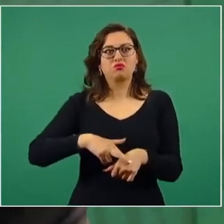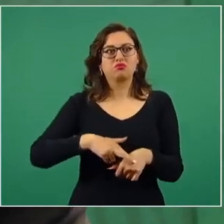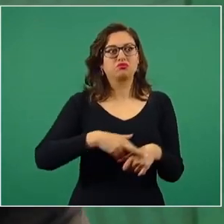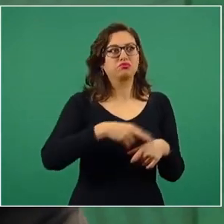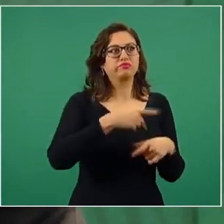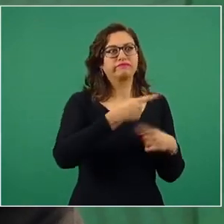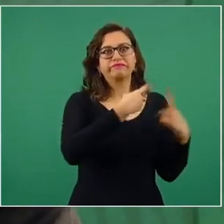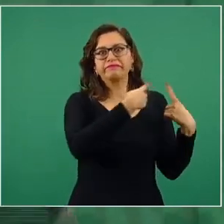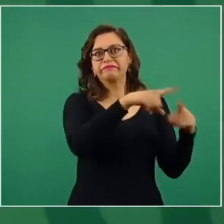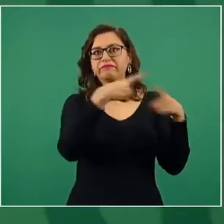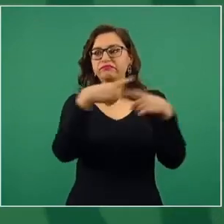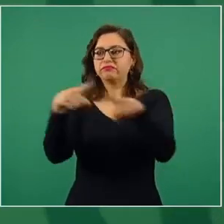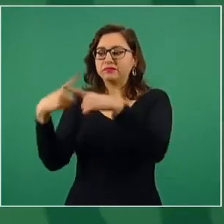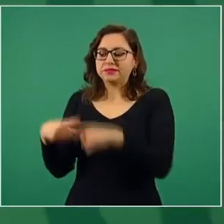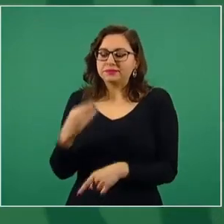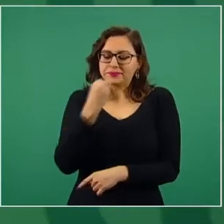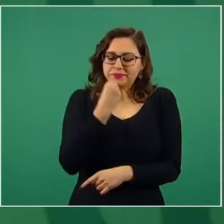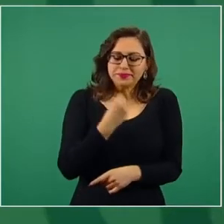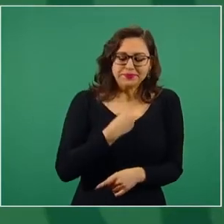Solo don Venustiano